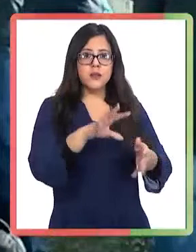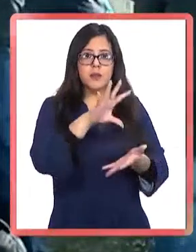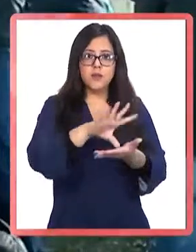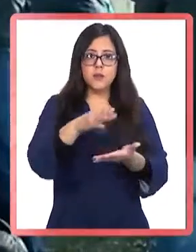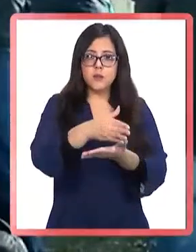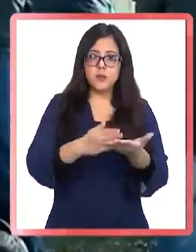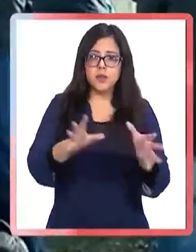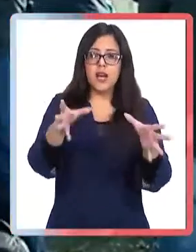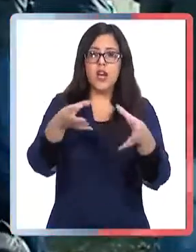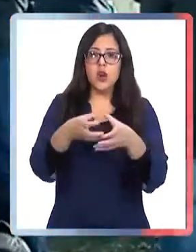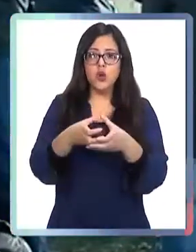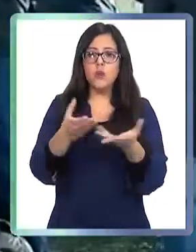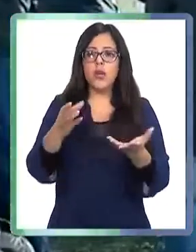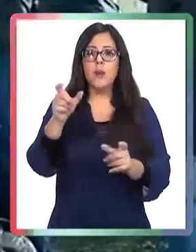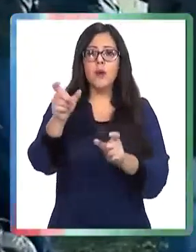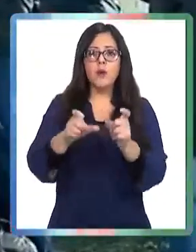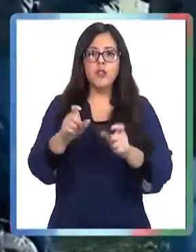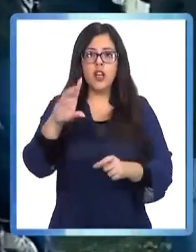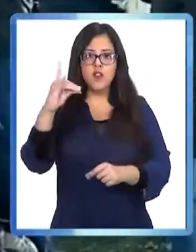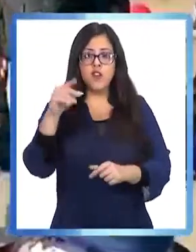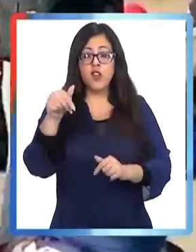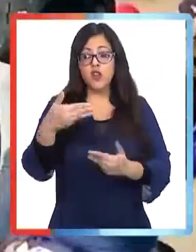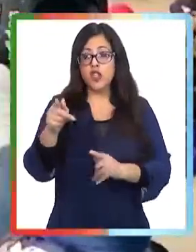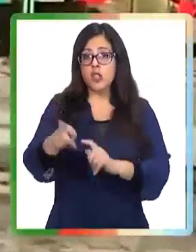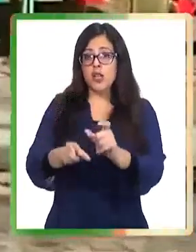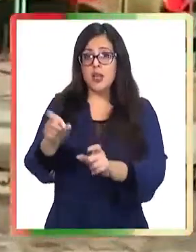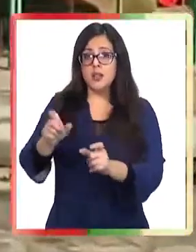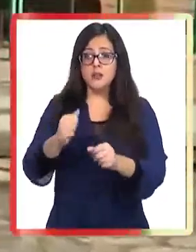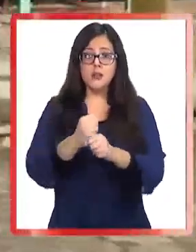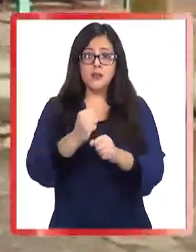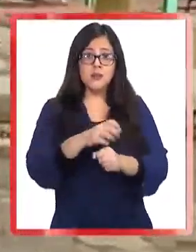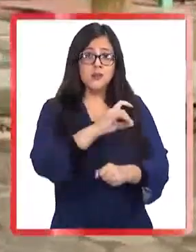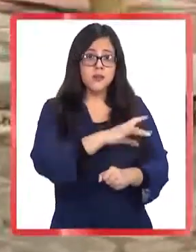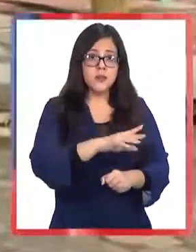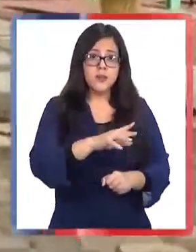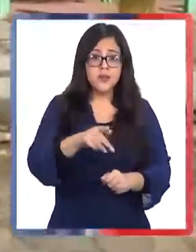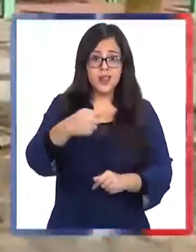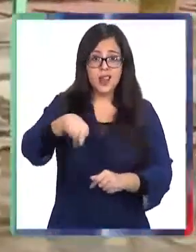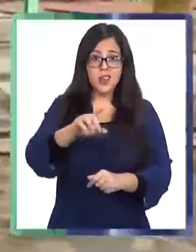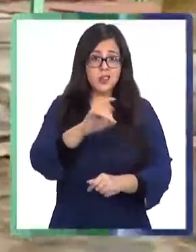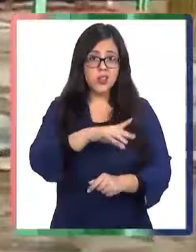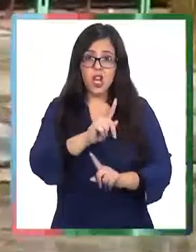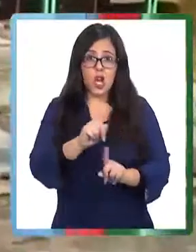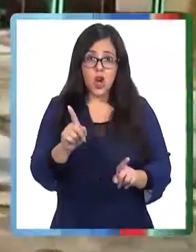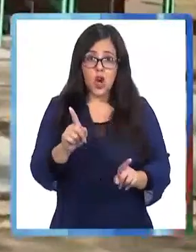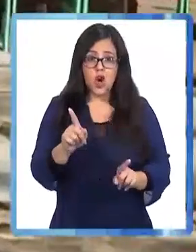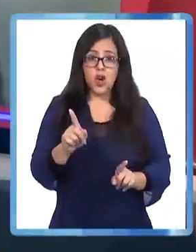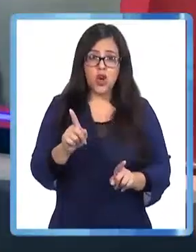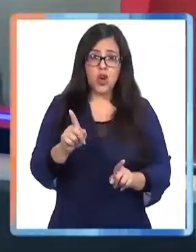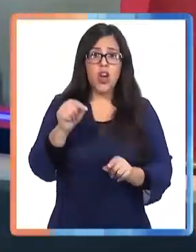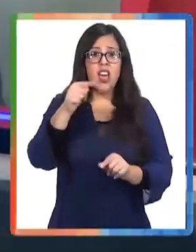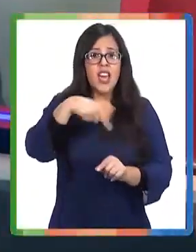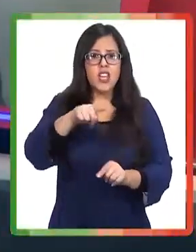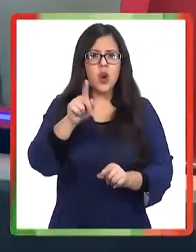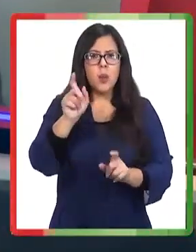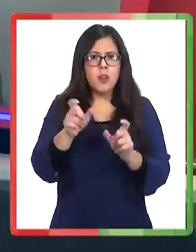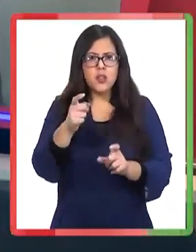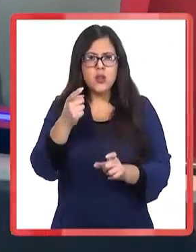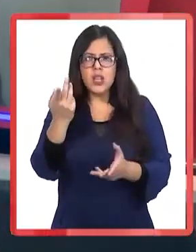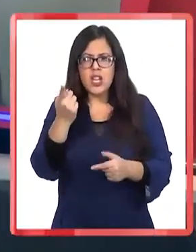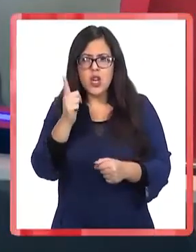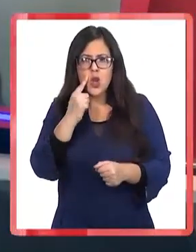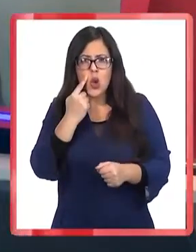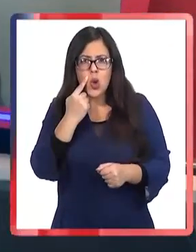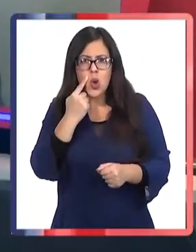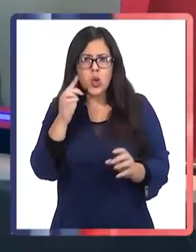grupos o coyotes bolivianos. Y claramente estas personas que están operando en Chile tampoco son chilenos, porque son personas desconocidas